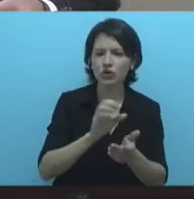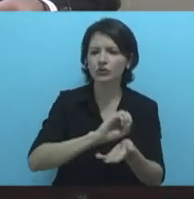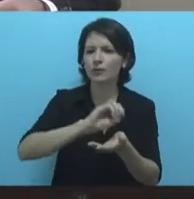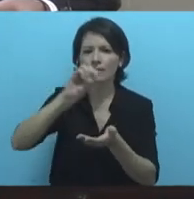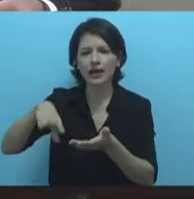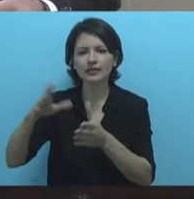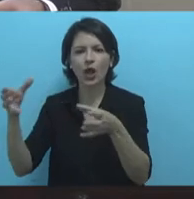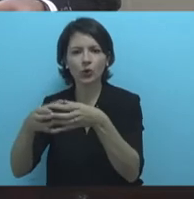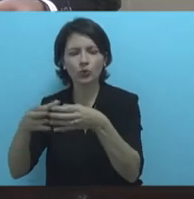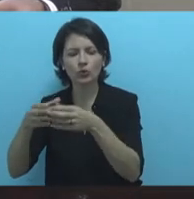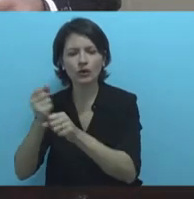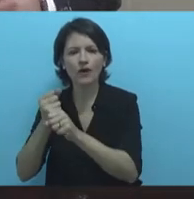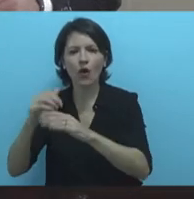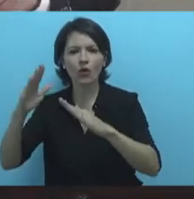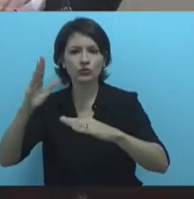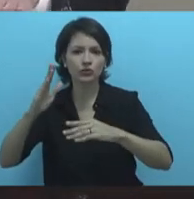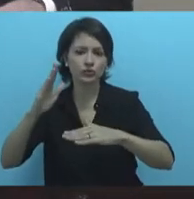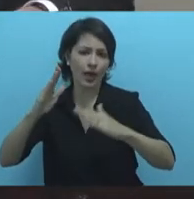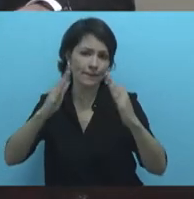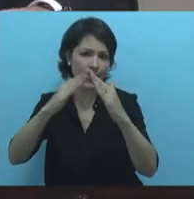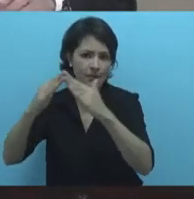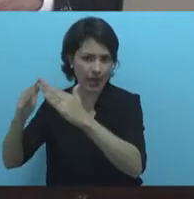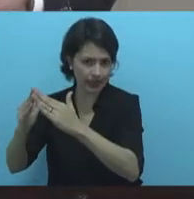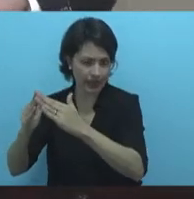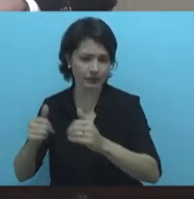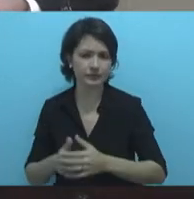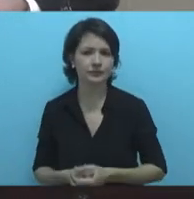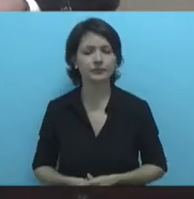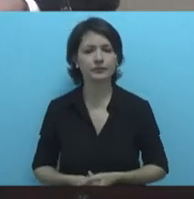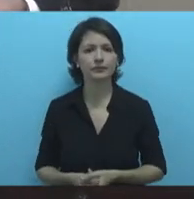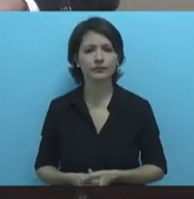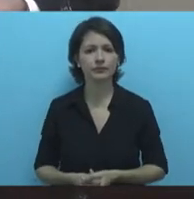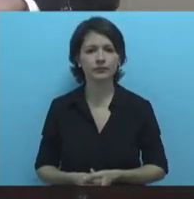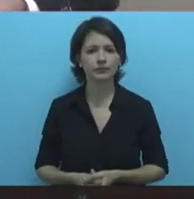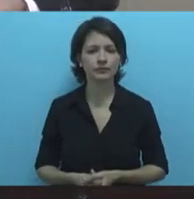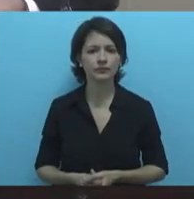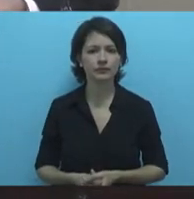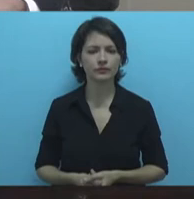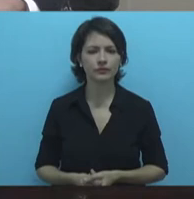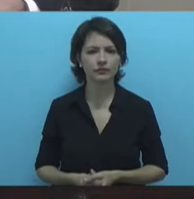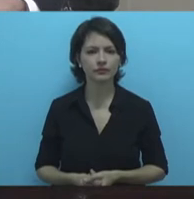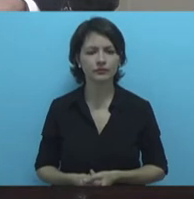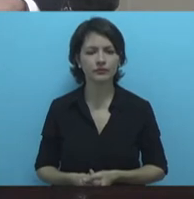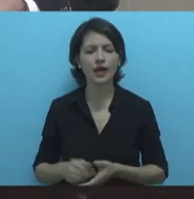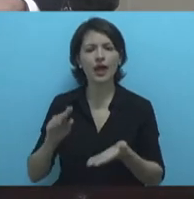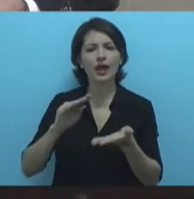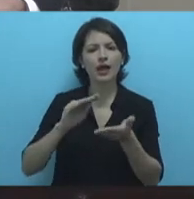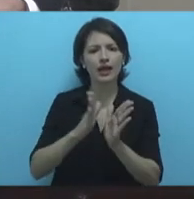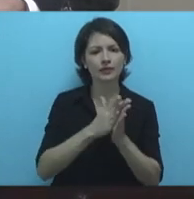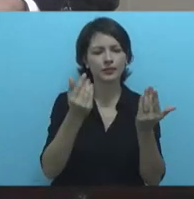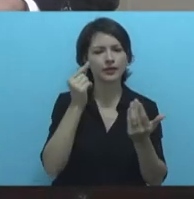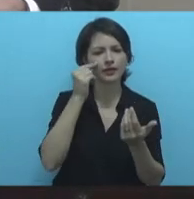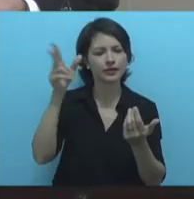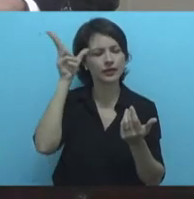38 4 31 diputadas mamut la diputada donnet el expediente 38